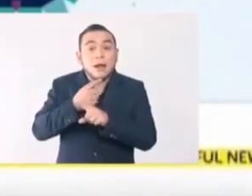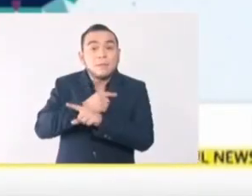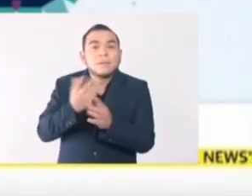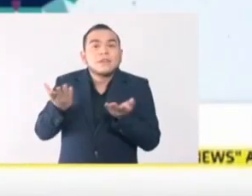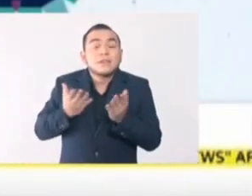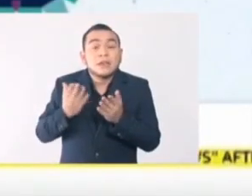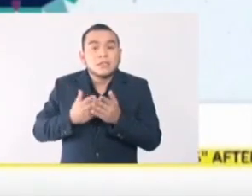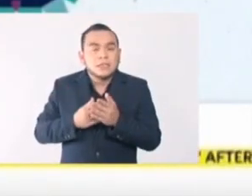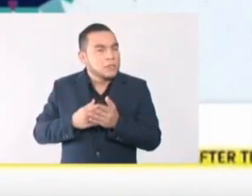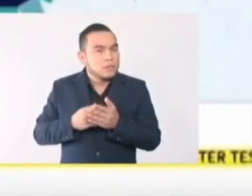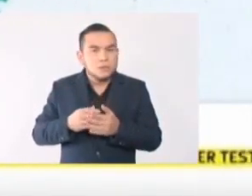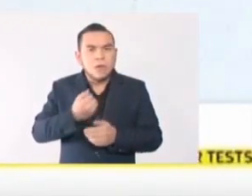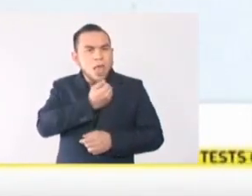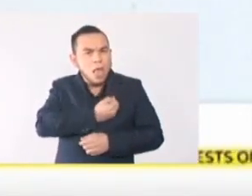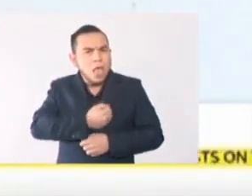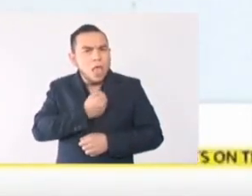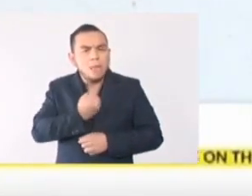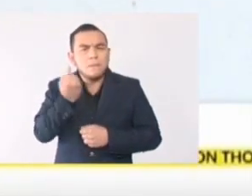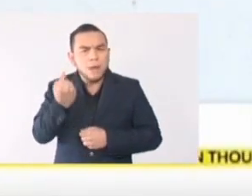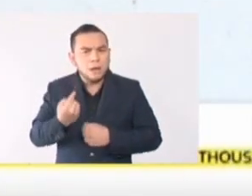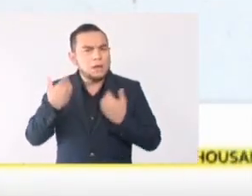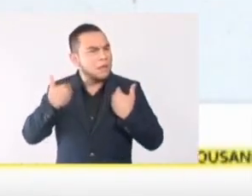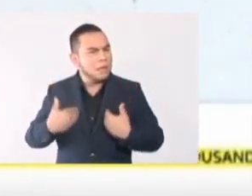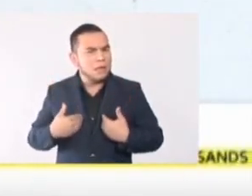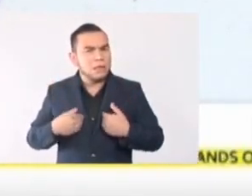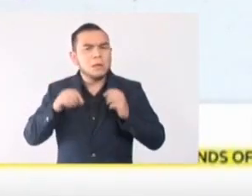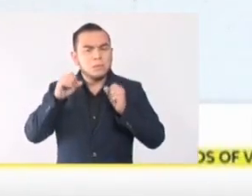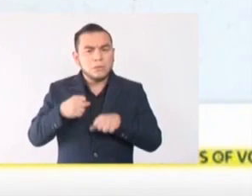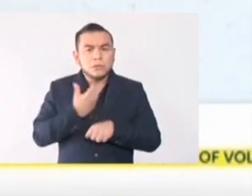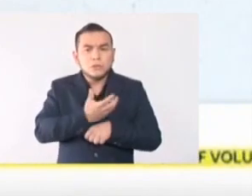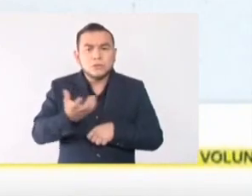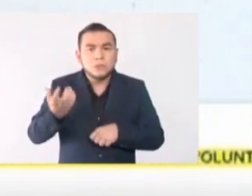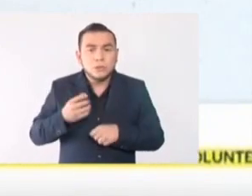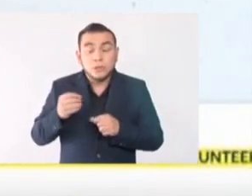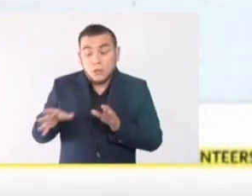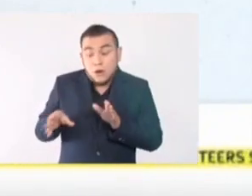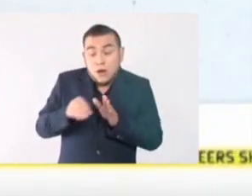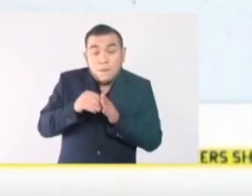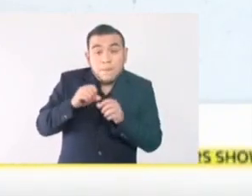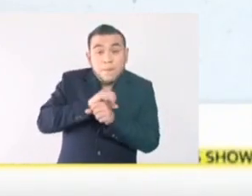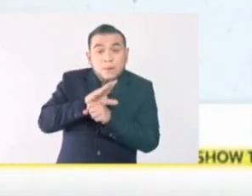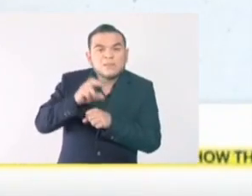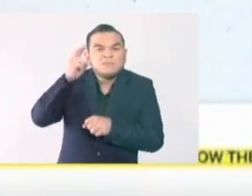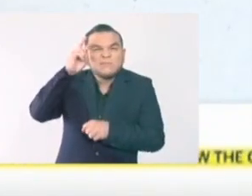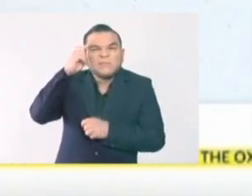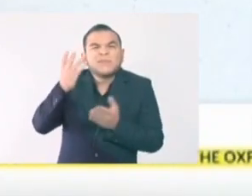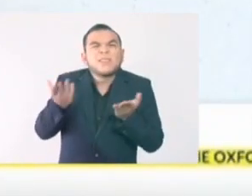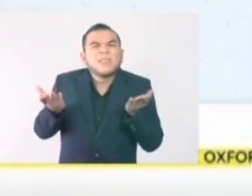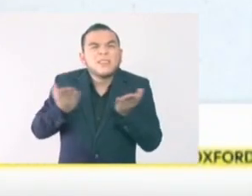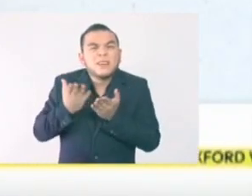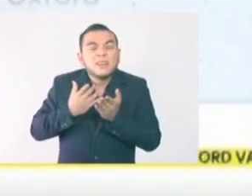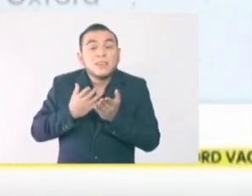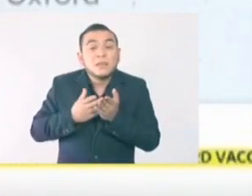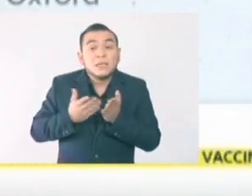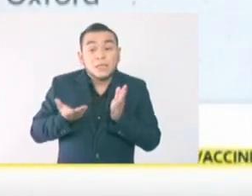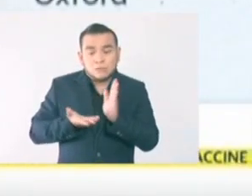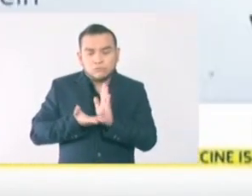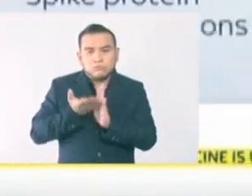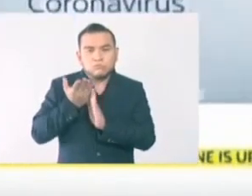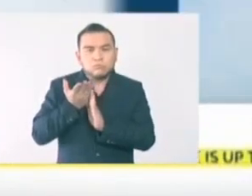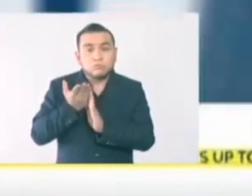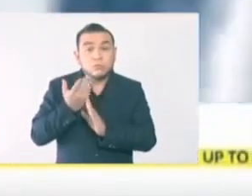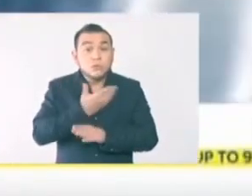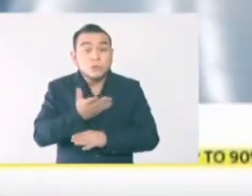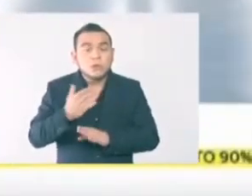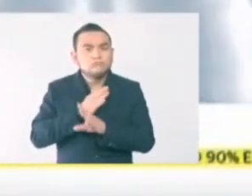Estas son buenas noticias para todo el país. El presidente Bukele anuncia que El Salvador será de los primeros países en obtener la vacuna contra